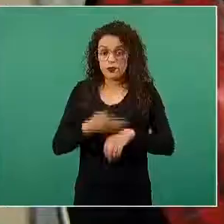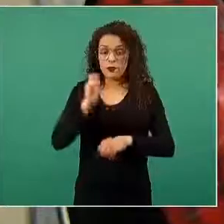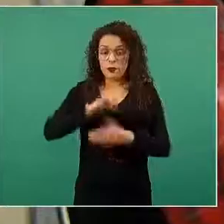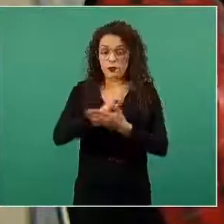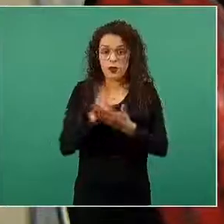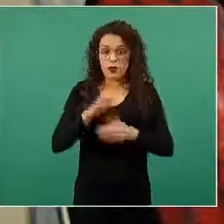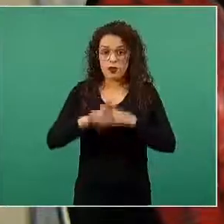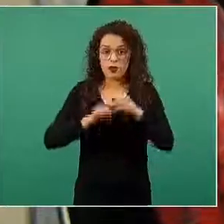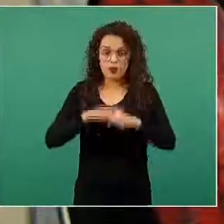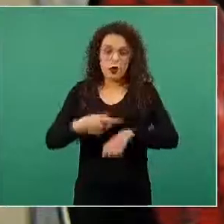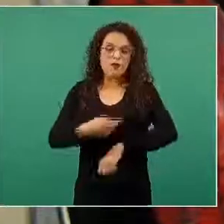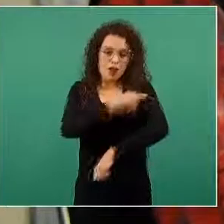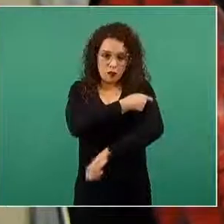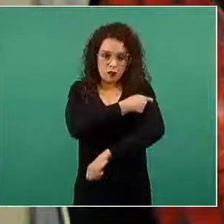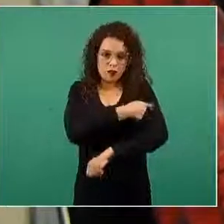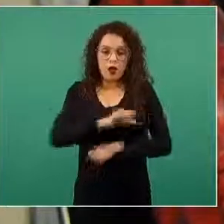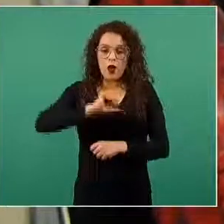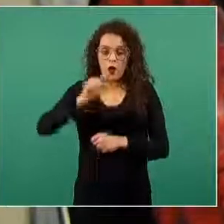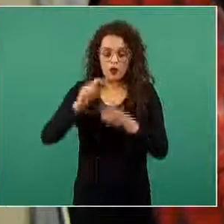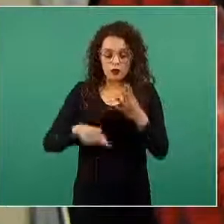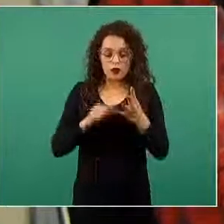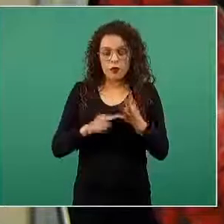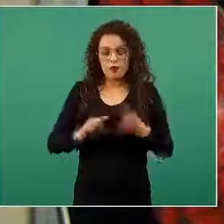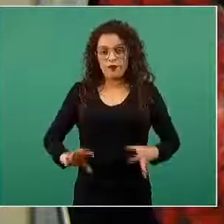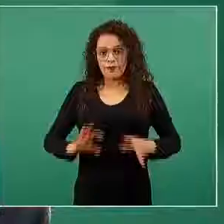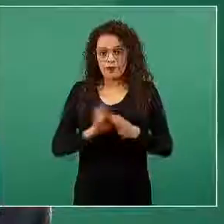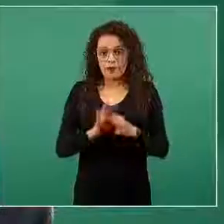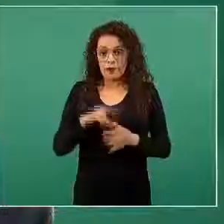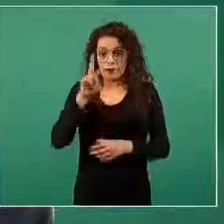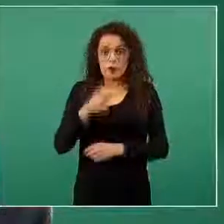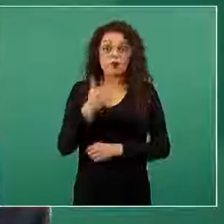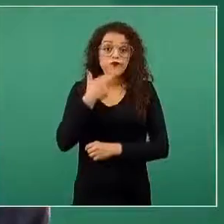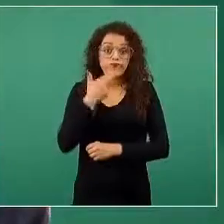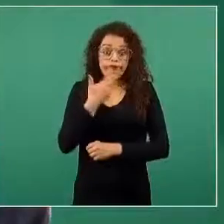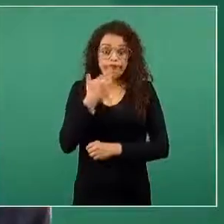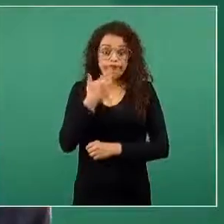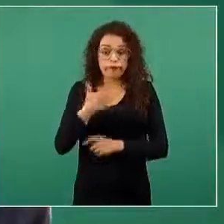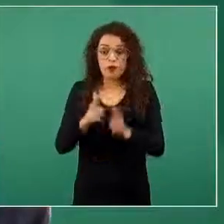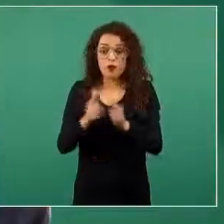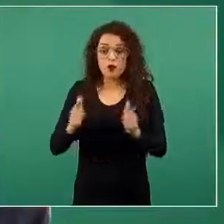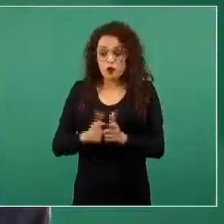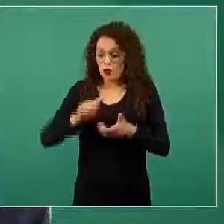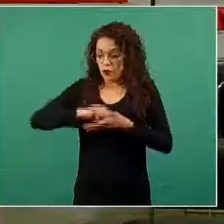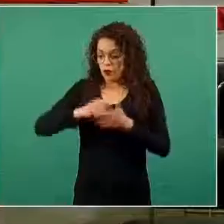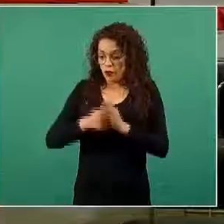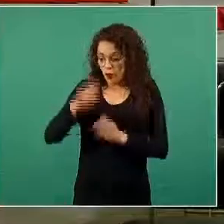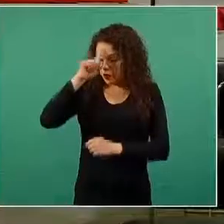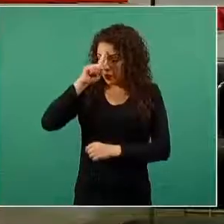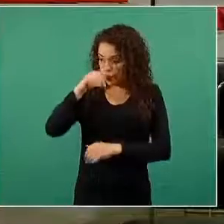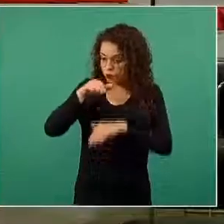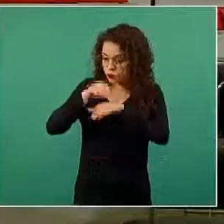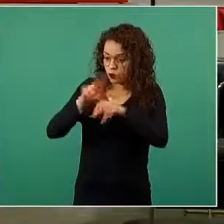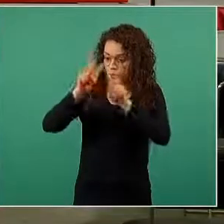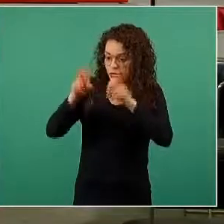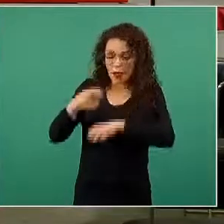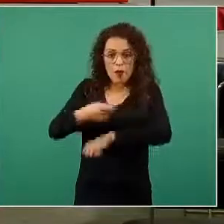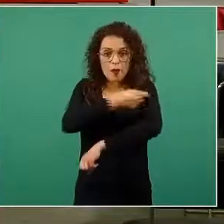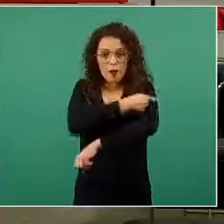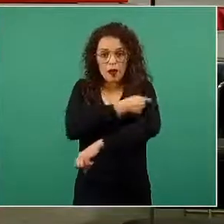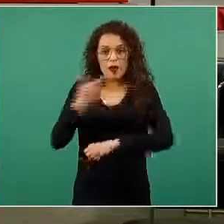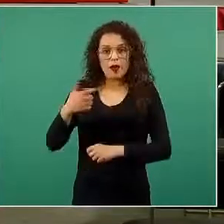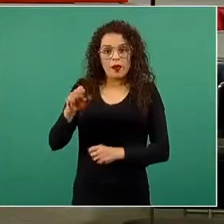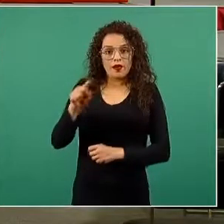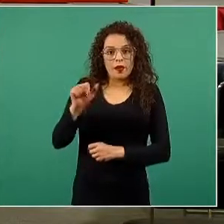Vacunación, y también tenemos una vinculación que ha sido muy productiva con nuestro Grupo Técnico Asesor de Vacunas, el